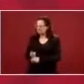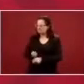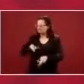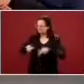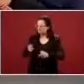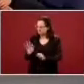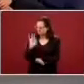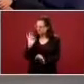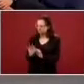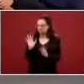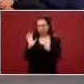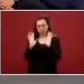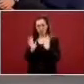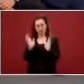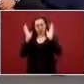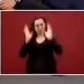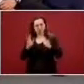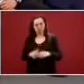es como